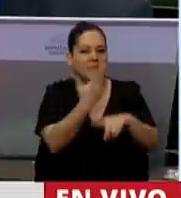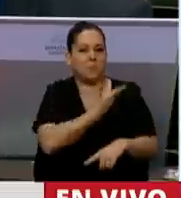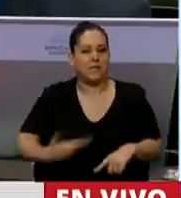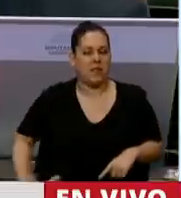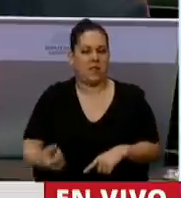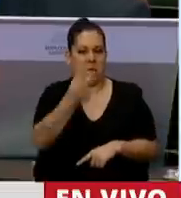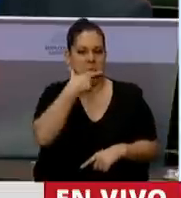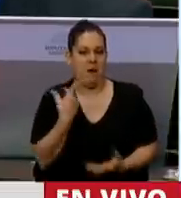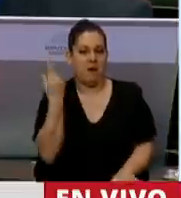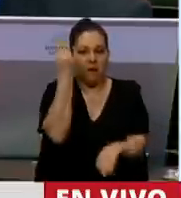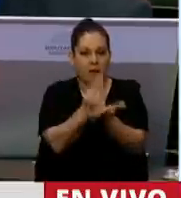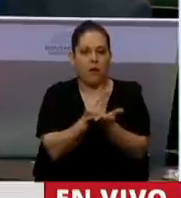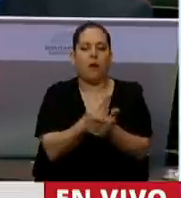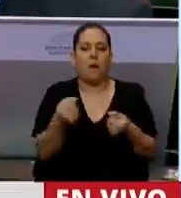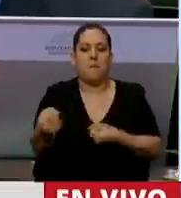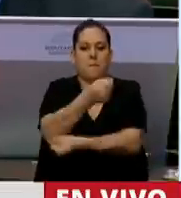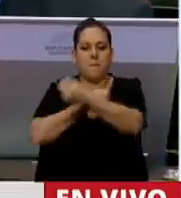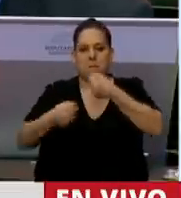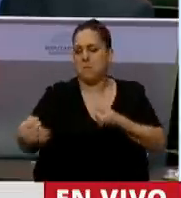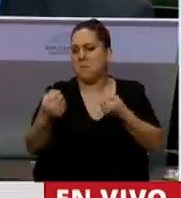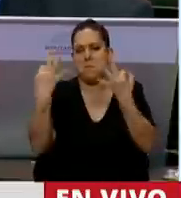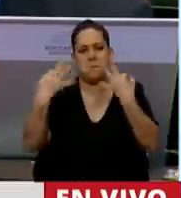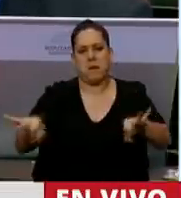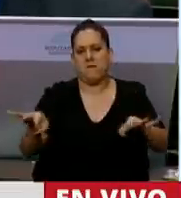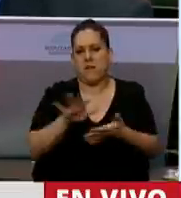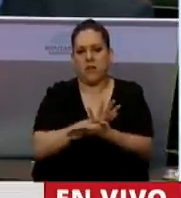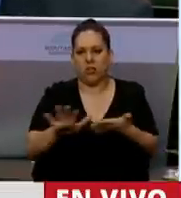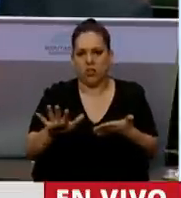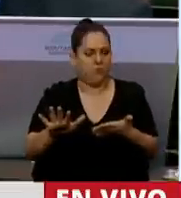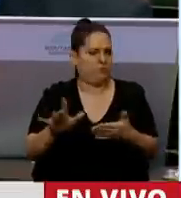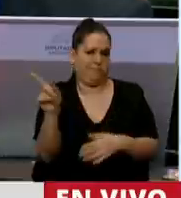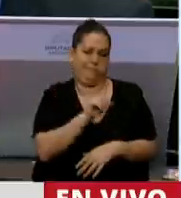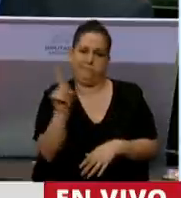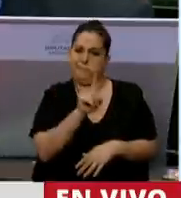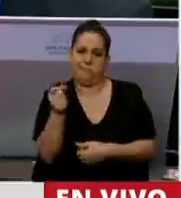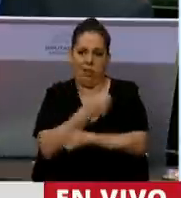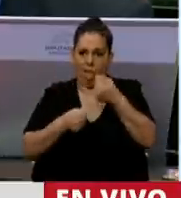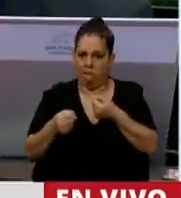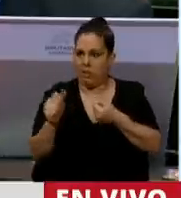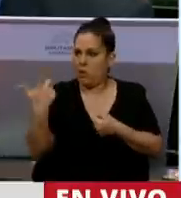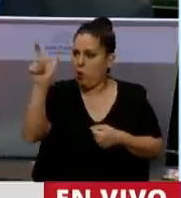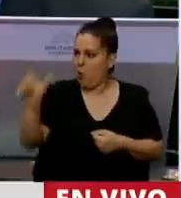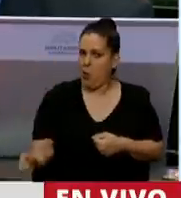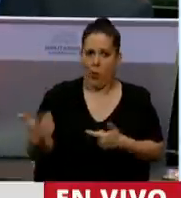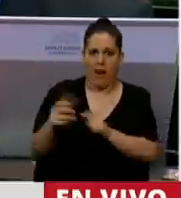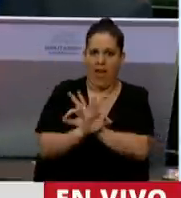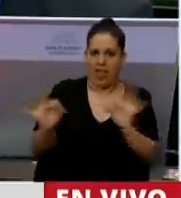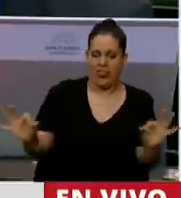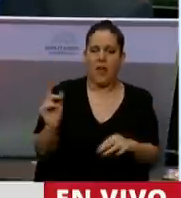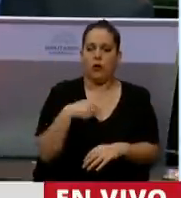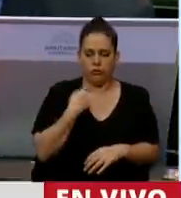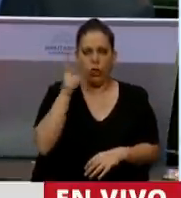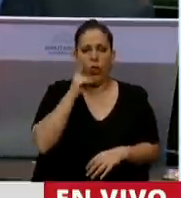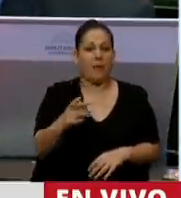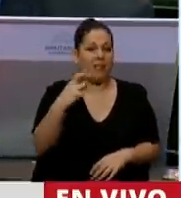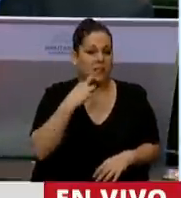Mauricio Macri y se hizo el traspaso de mando sin que nadie esté para dárselo. Sin embargo, nosotros en el 2019 perdimos y,